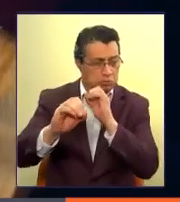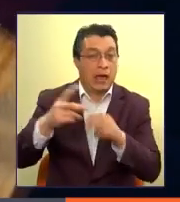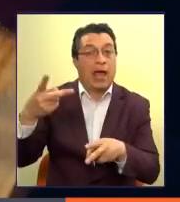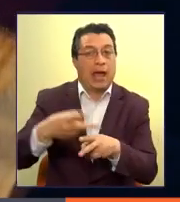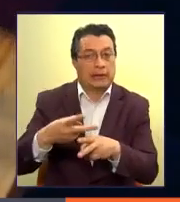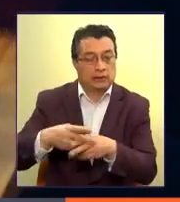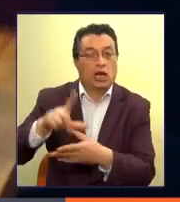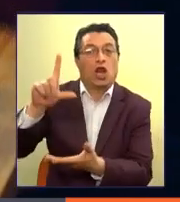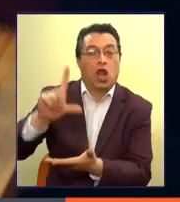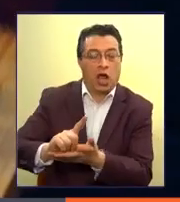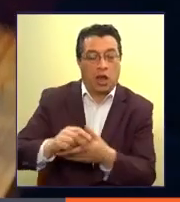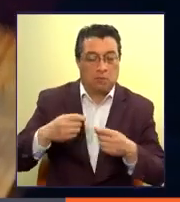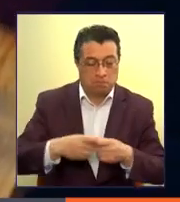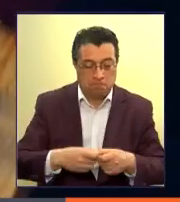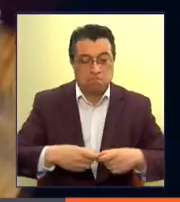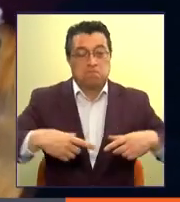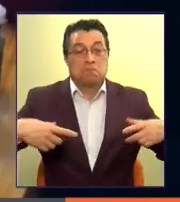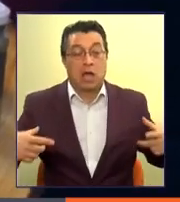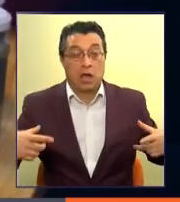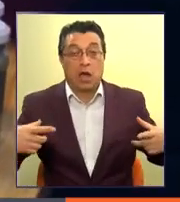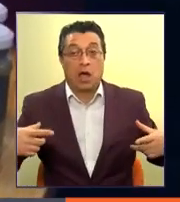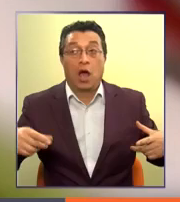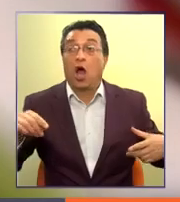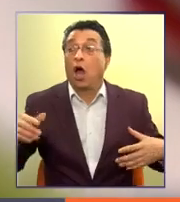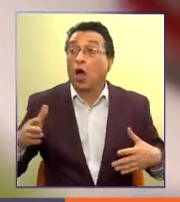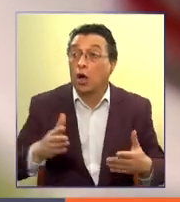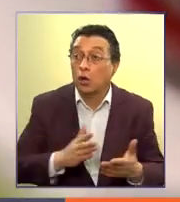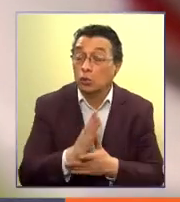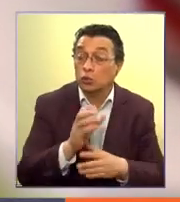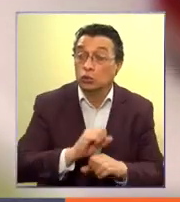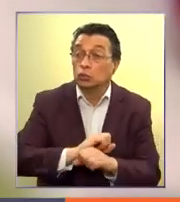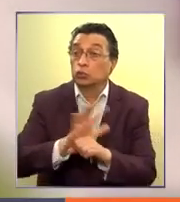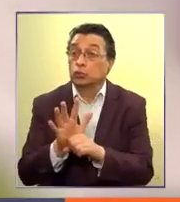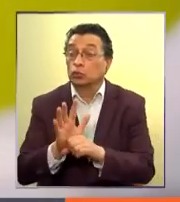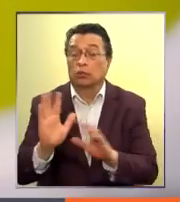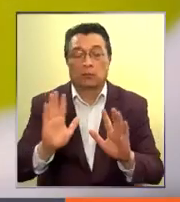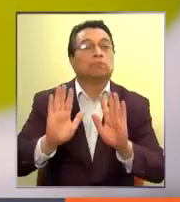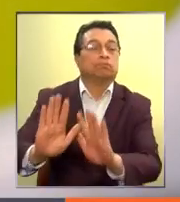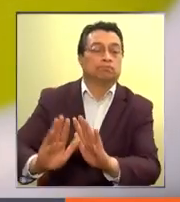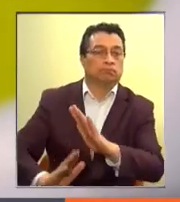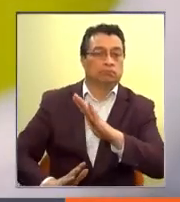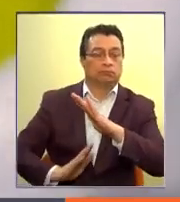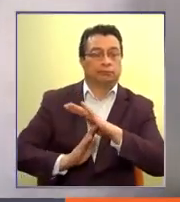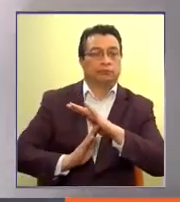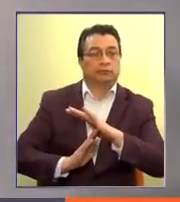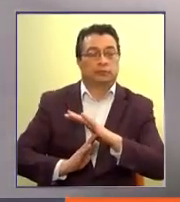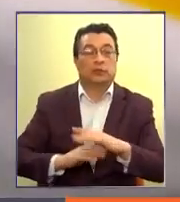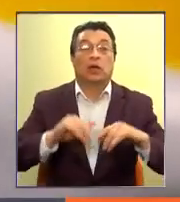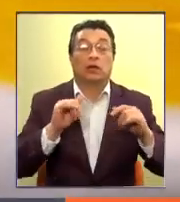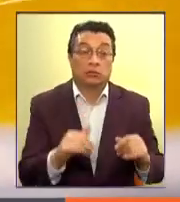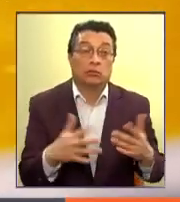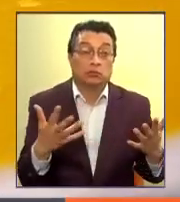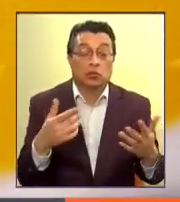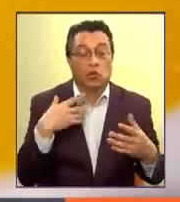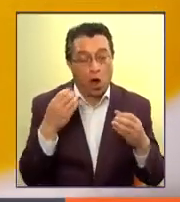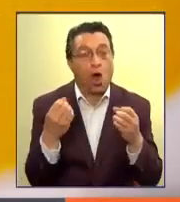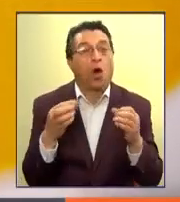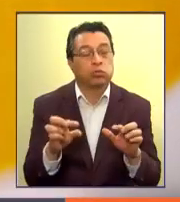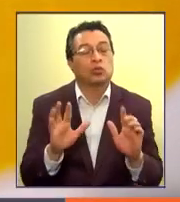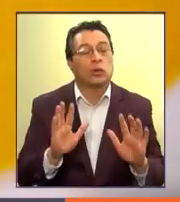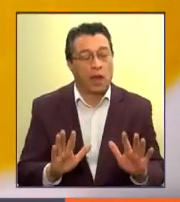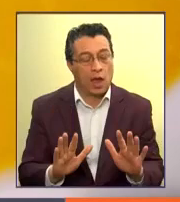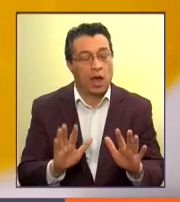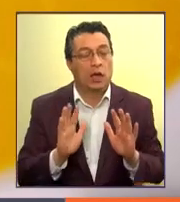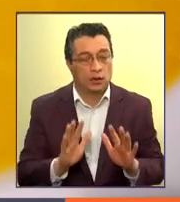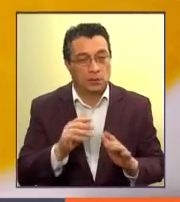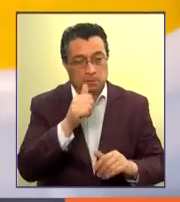local, poder ampliarnos, pero con la pandemia esos proyectos se cancelaron. También lo vimos como nosotros como una oportunidad para poder